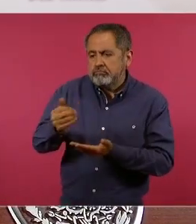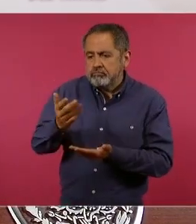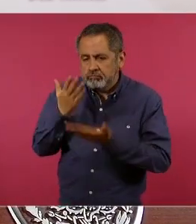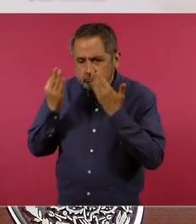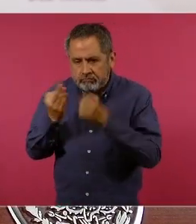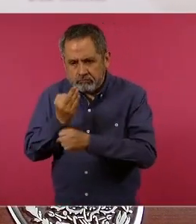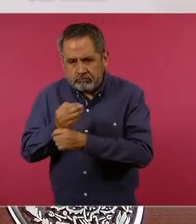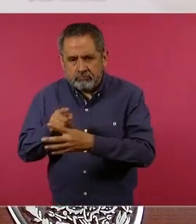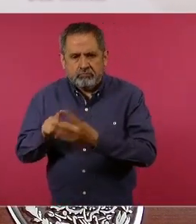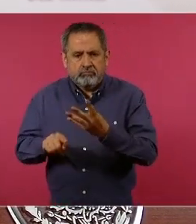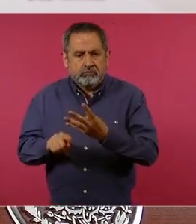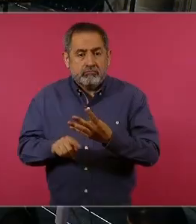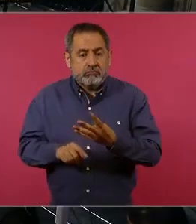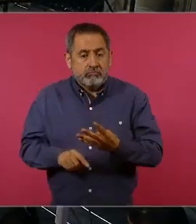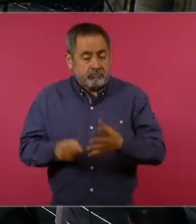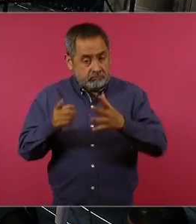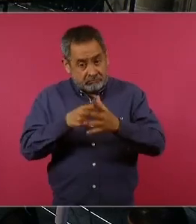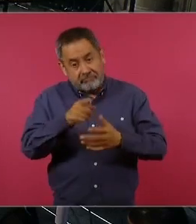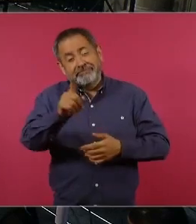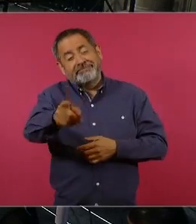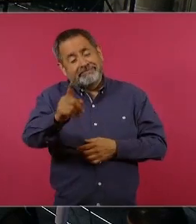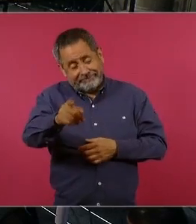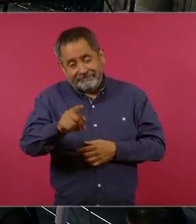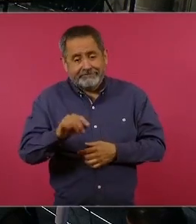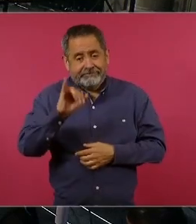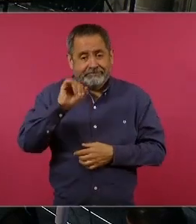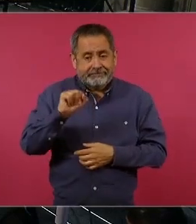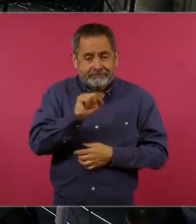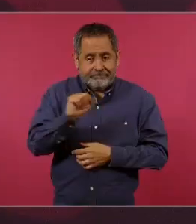¿La del ISSSTE? Ah, la del ISSSTE